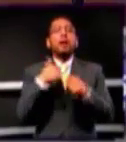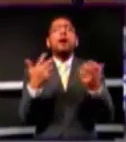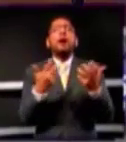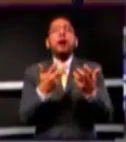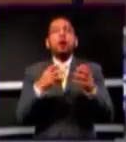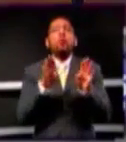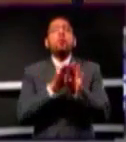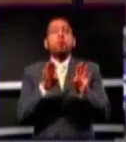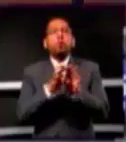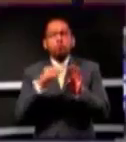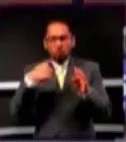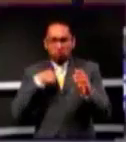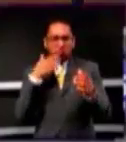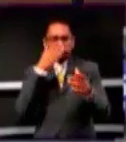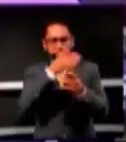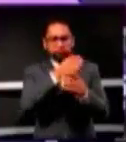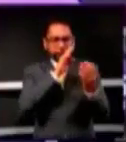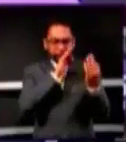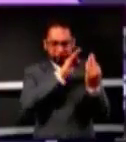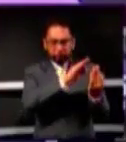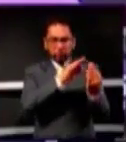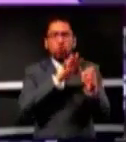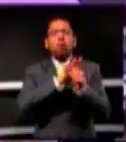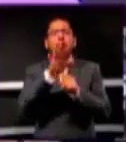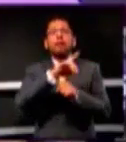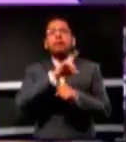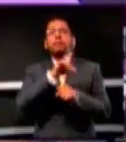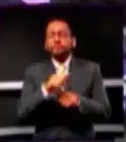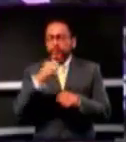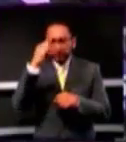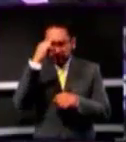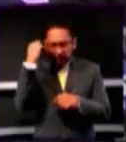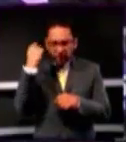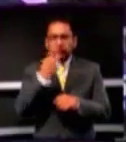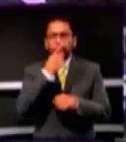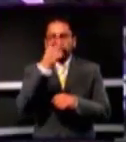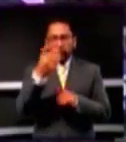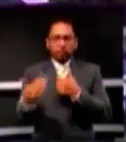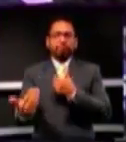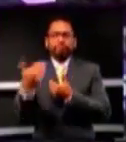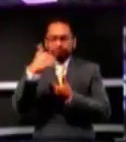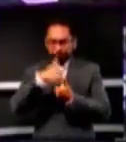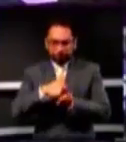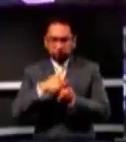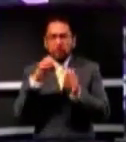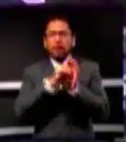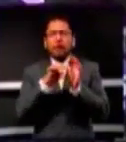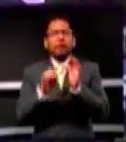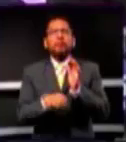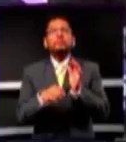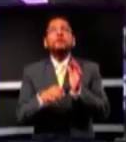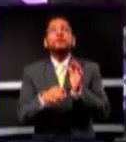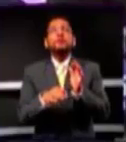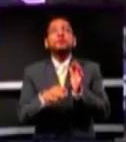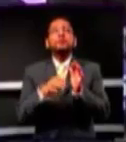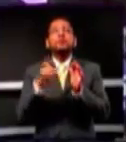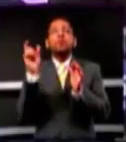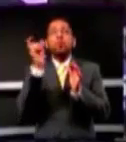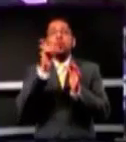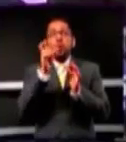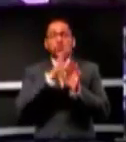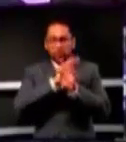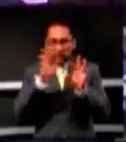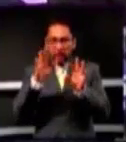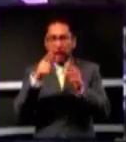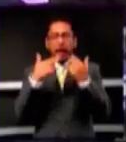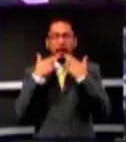procedimiento que se lleva a cabo? Yo me acerco a la PRODECOM y ¿qué seguiría? Es muy fácil, fíjate, que llegas con nosotros, por ejemplo, a la hora de la